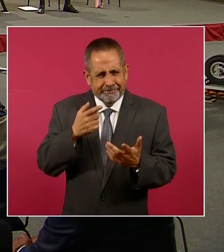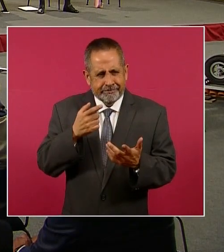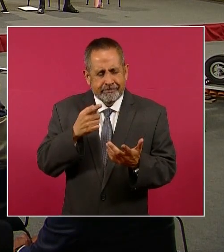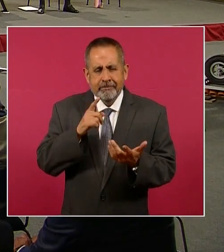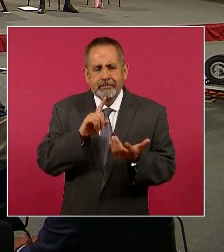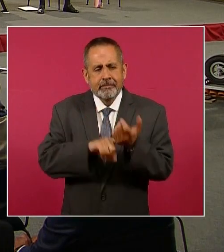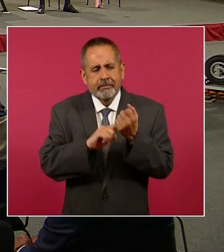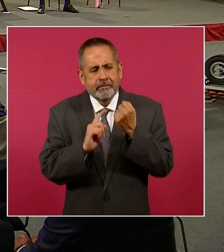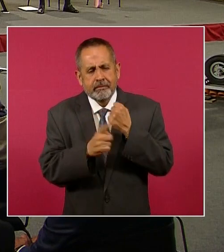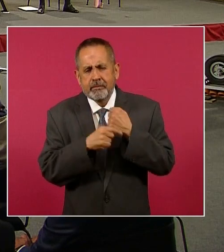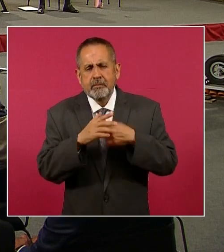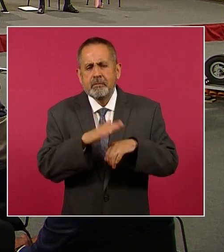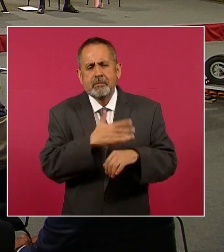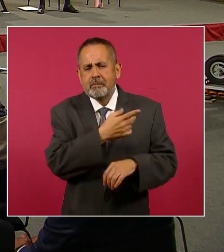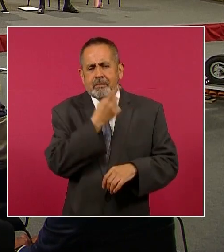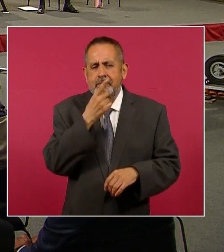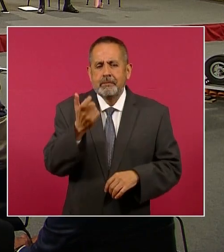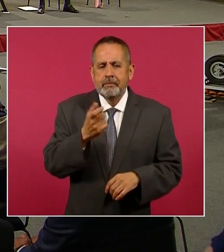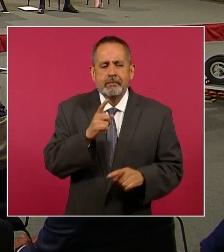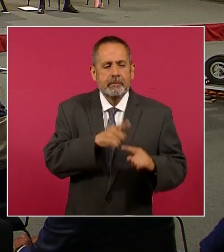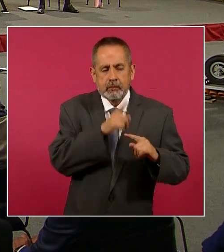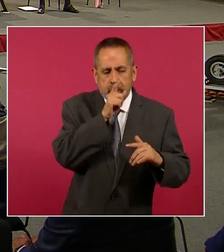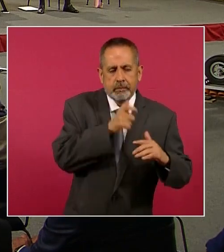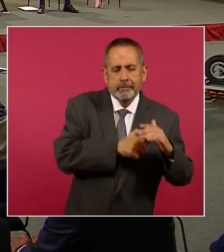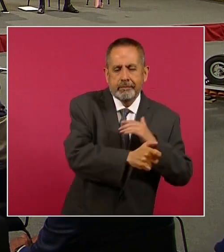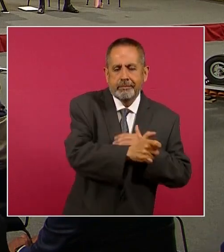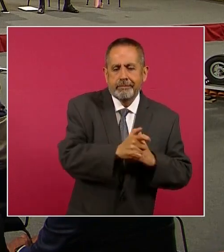metálico. Vamos con la siguiente.